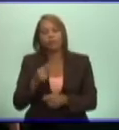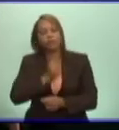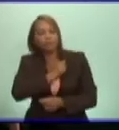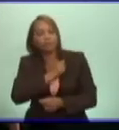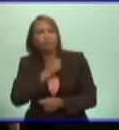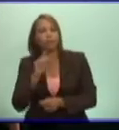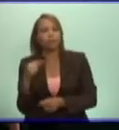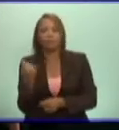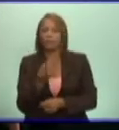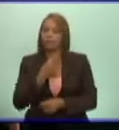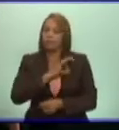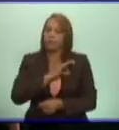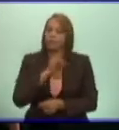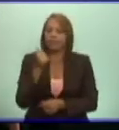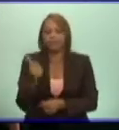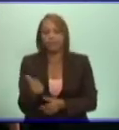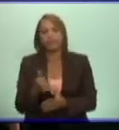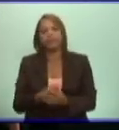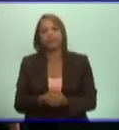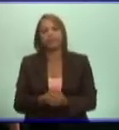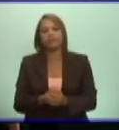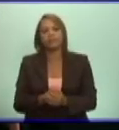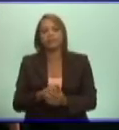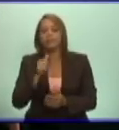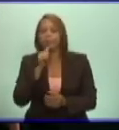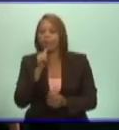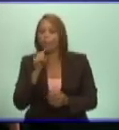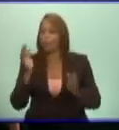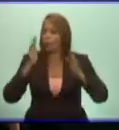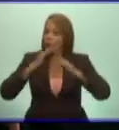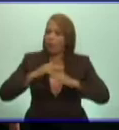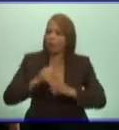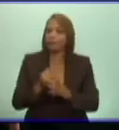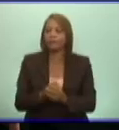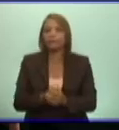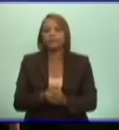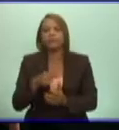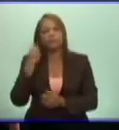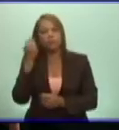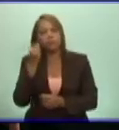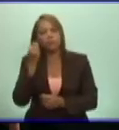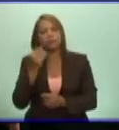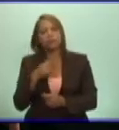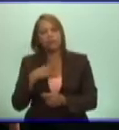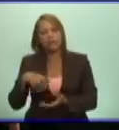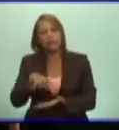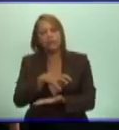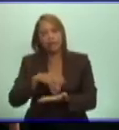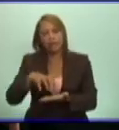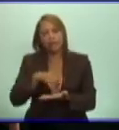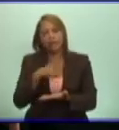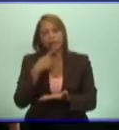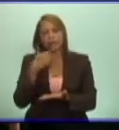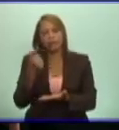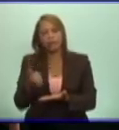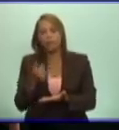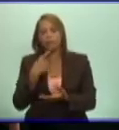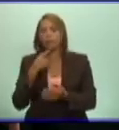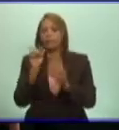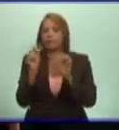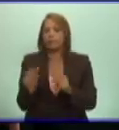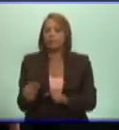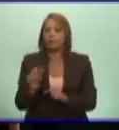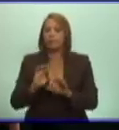bien orientados. Pienso que este ha sido un espacio muy bien concebido para poder atender las preocupaciones y dudas que tiene la familia. Y